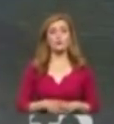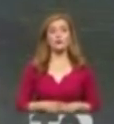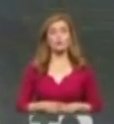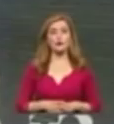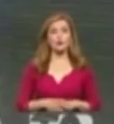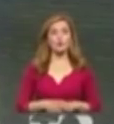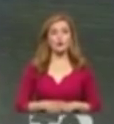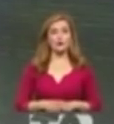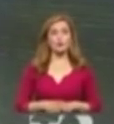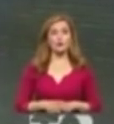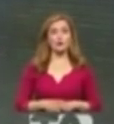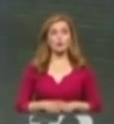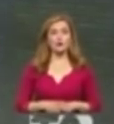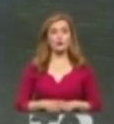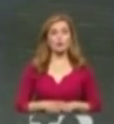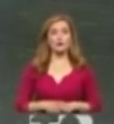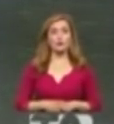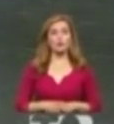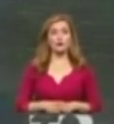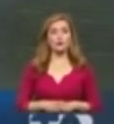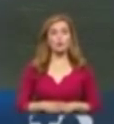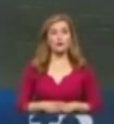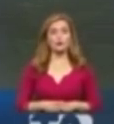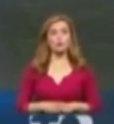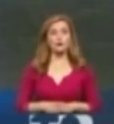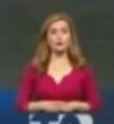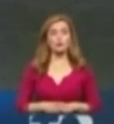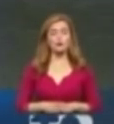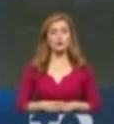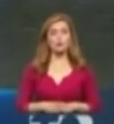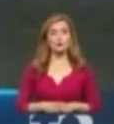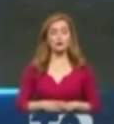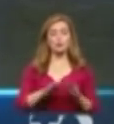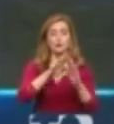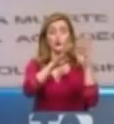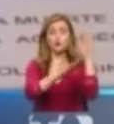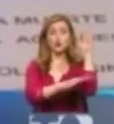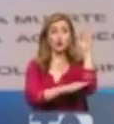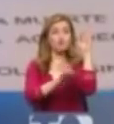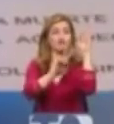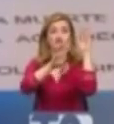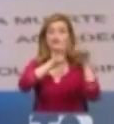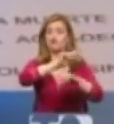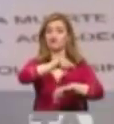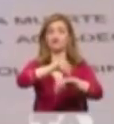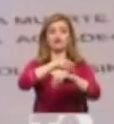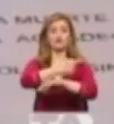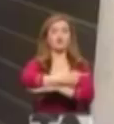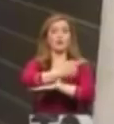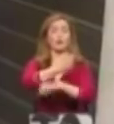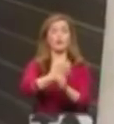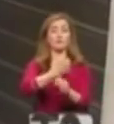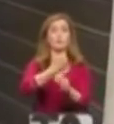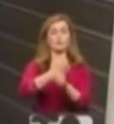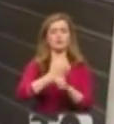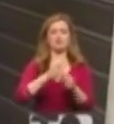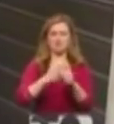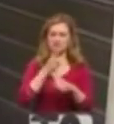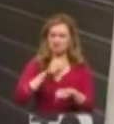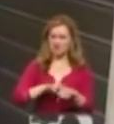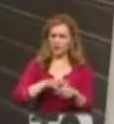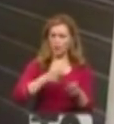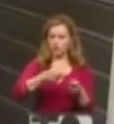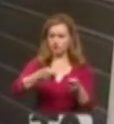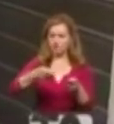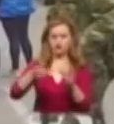el cual están, vuelvo y repito, las 24 horas del día ahí trabajando. No es la primera vez que circulan estos panfletos